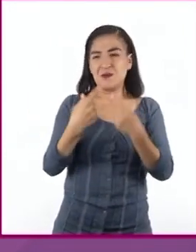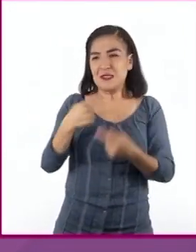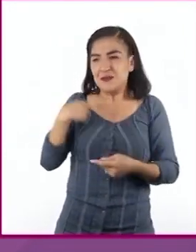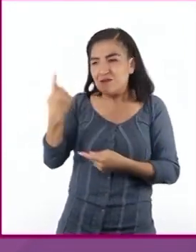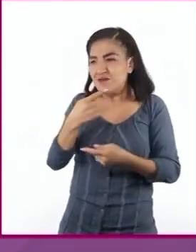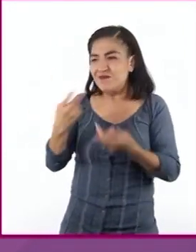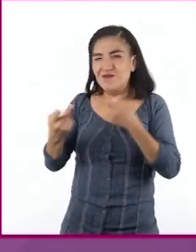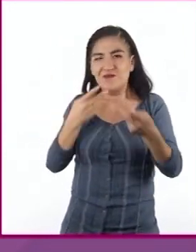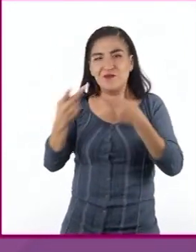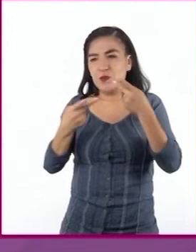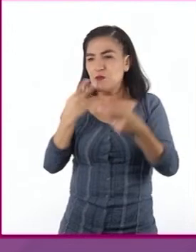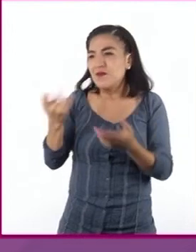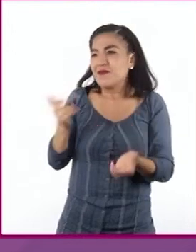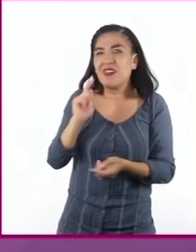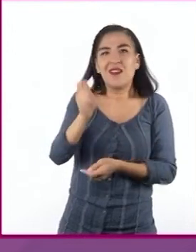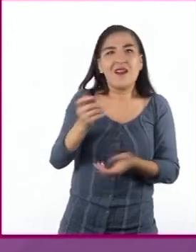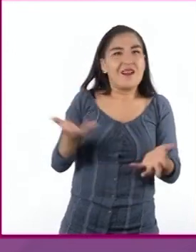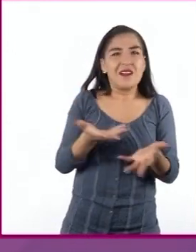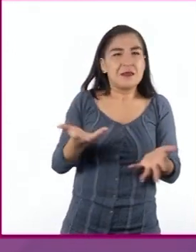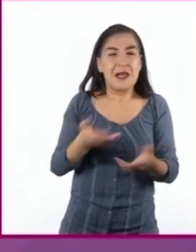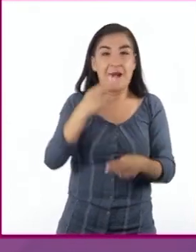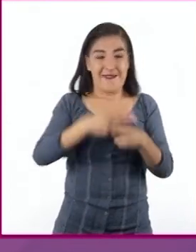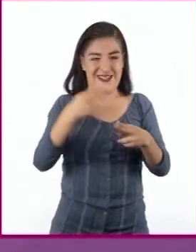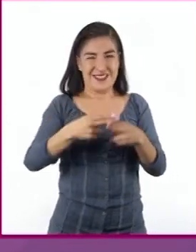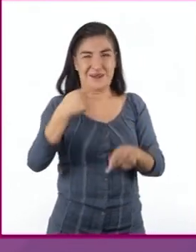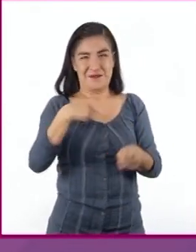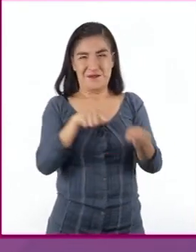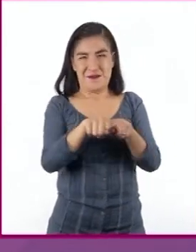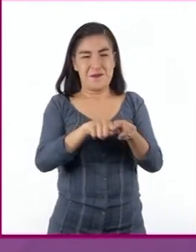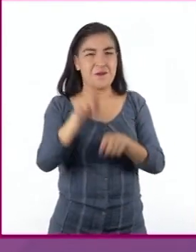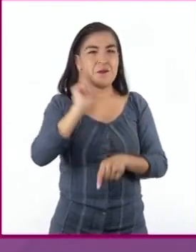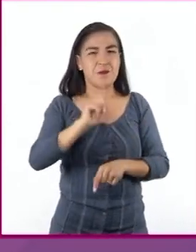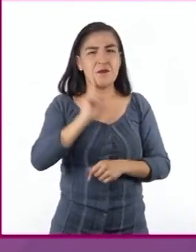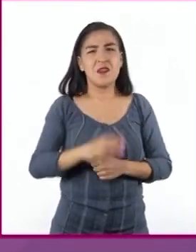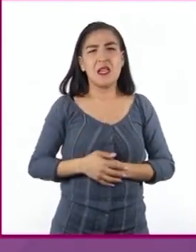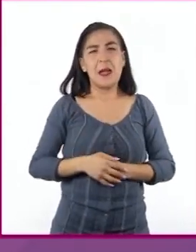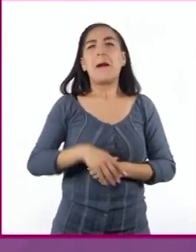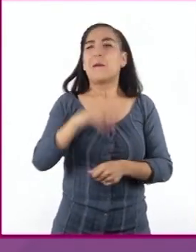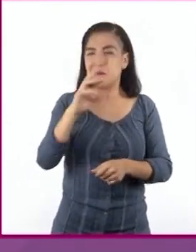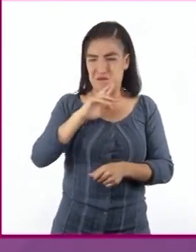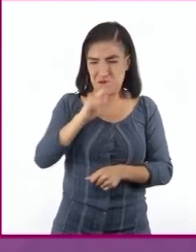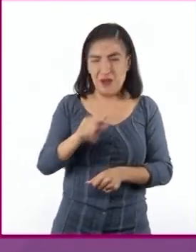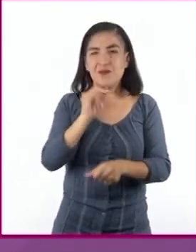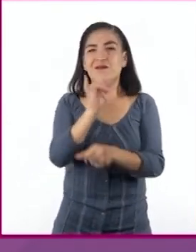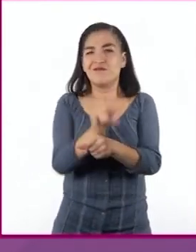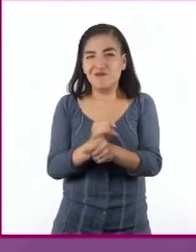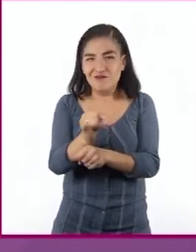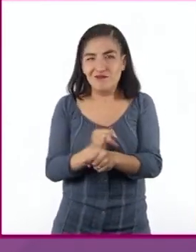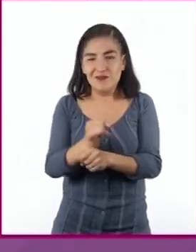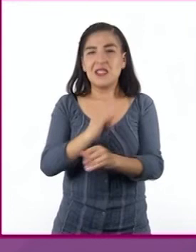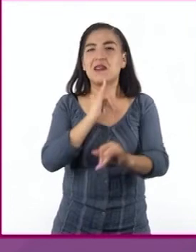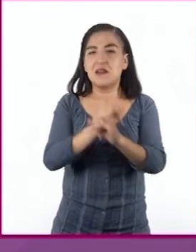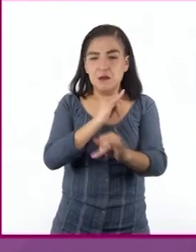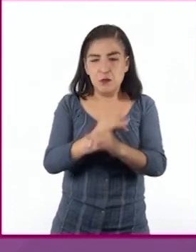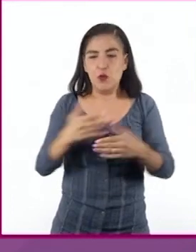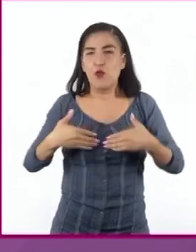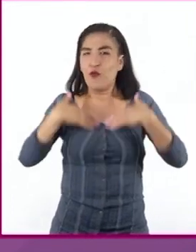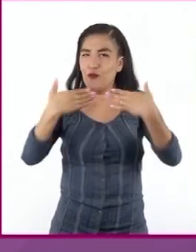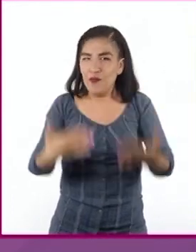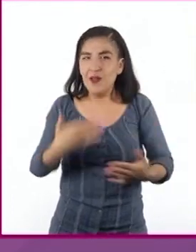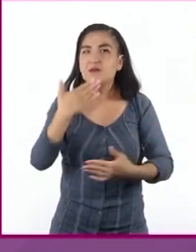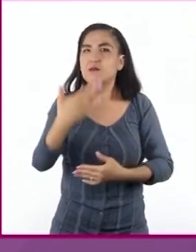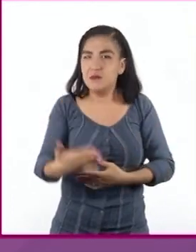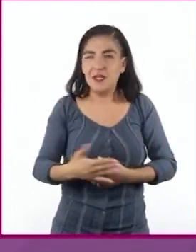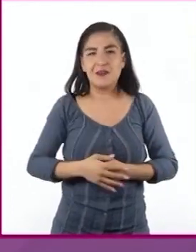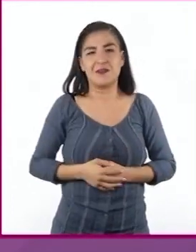hacer, hasta que mi hermana nos dijo que mejor consultáramos en los sitios oficiales